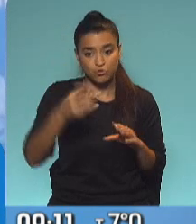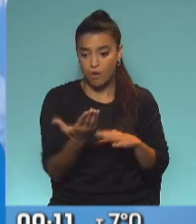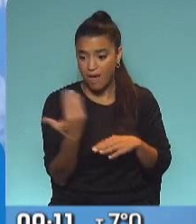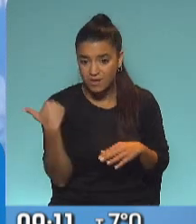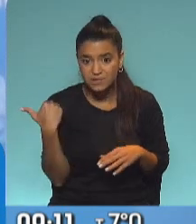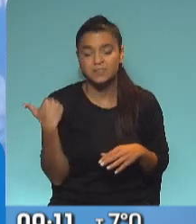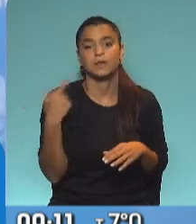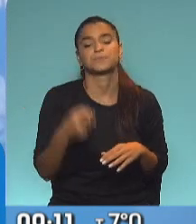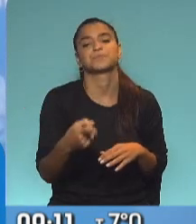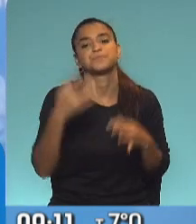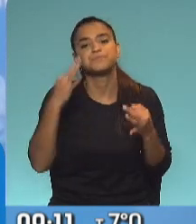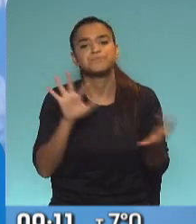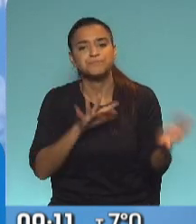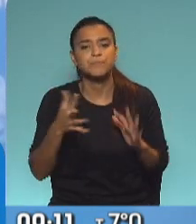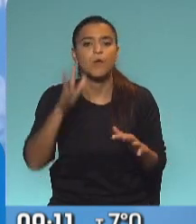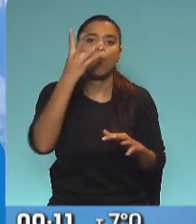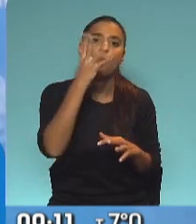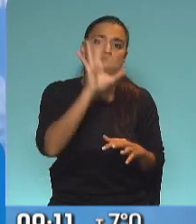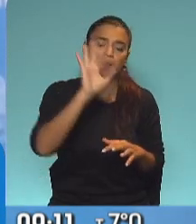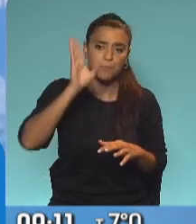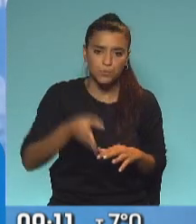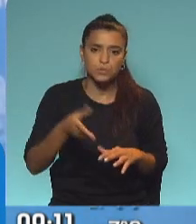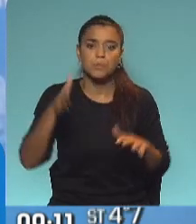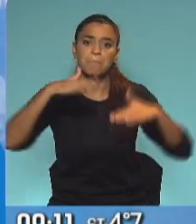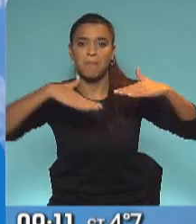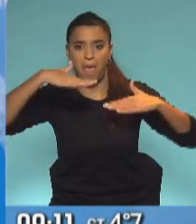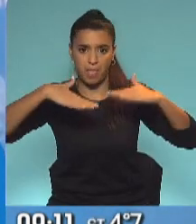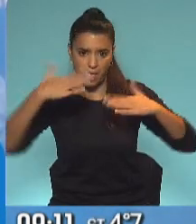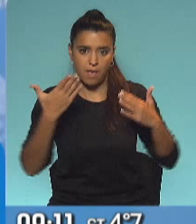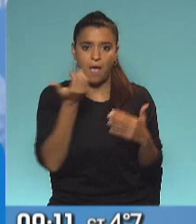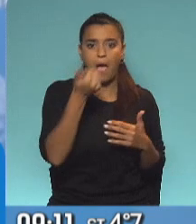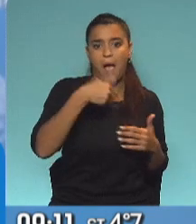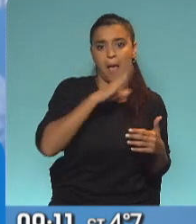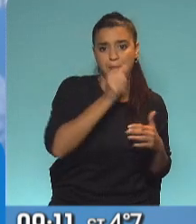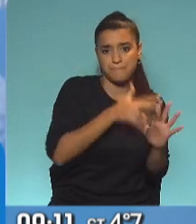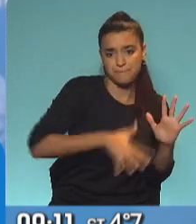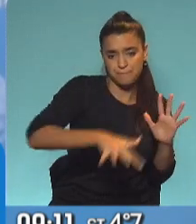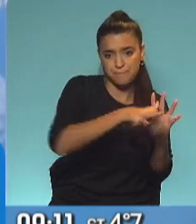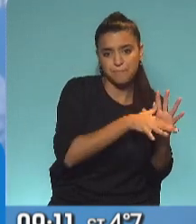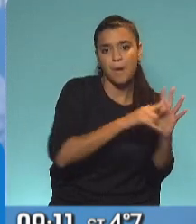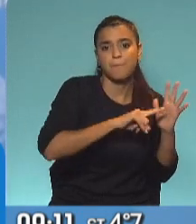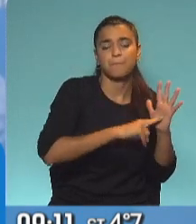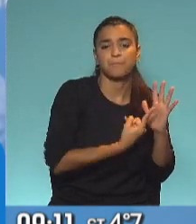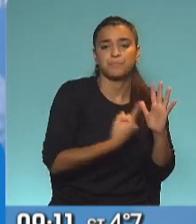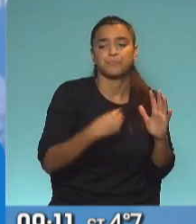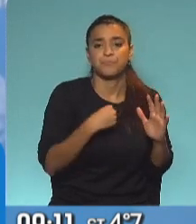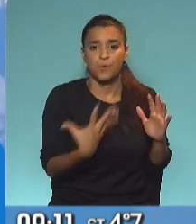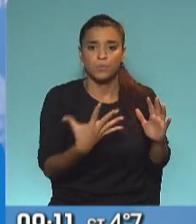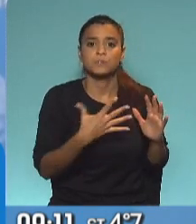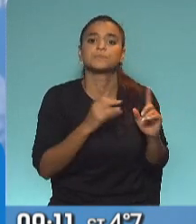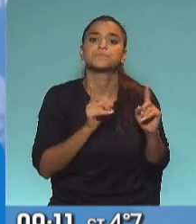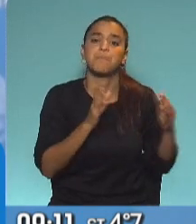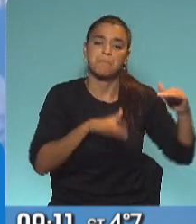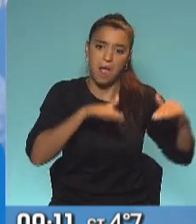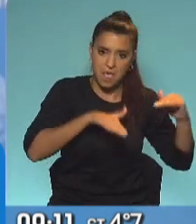ayer, llega alrededor del 40%, muy parejo entre ambas, entre el área metropolitana de provincia de Buenos Aires y la ciudad de